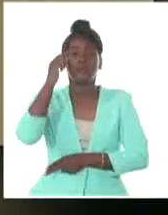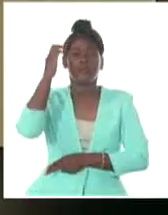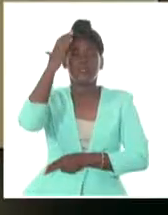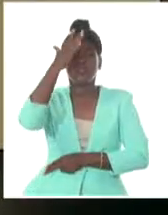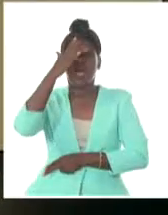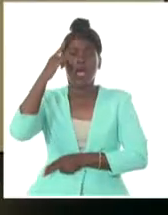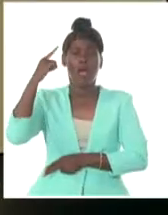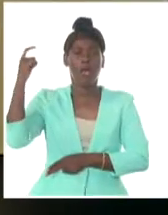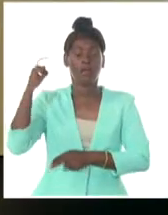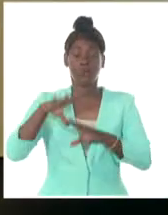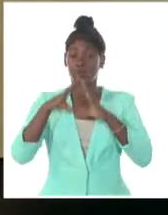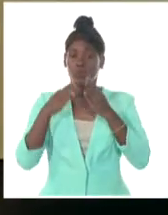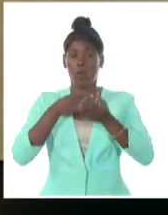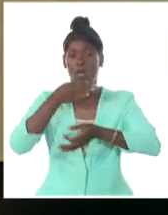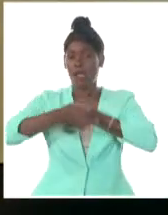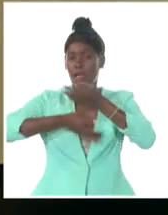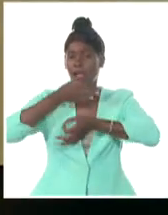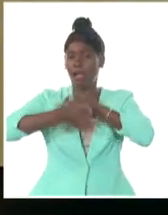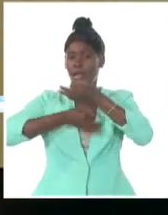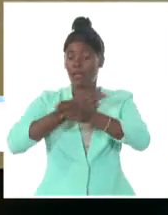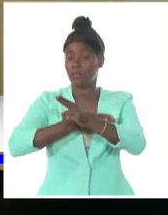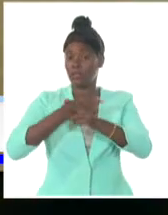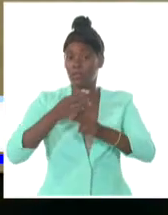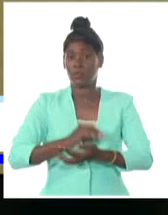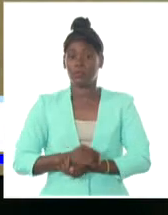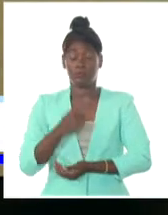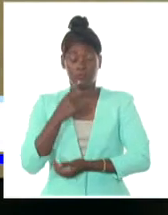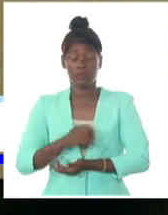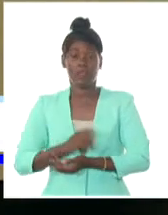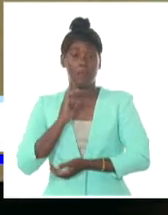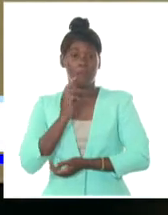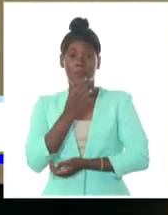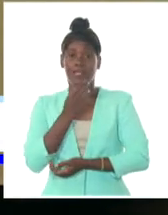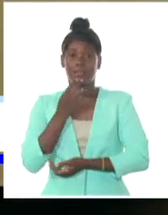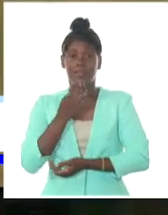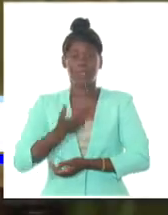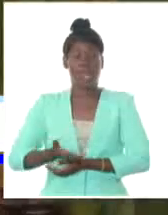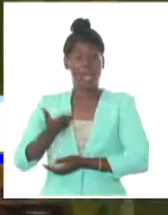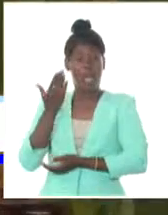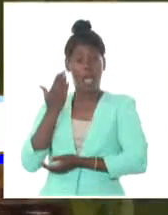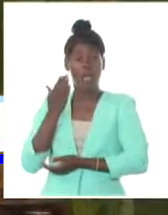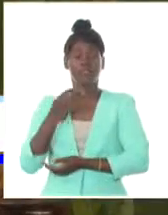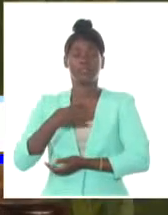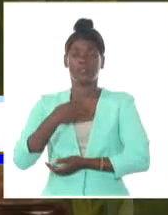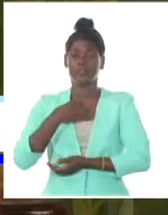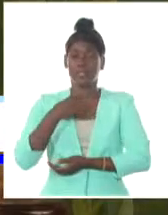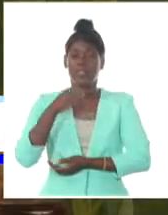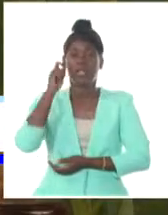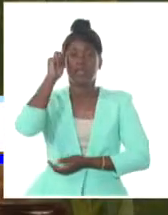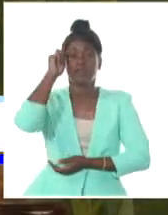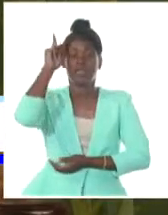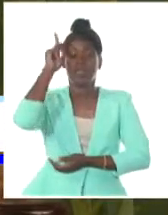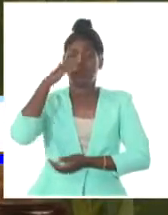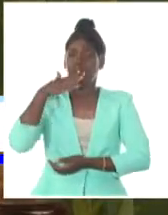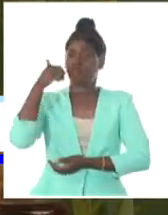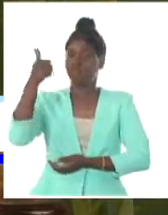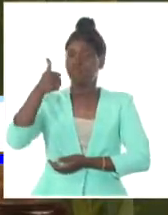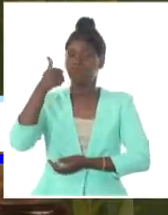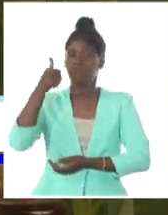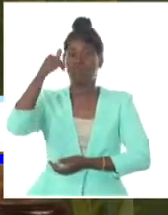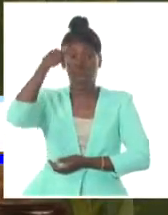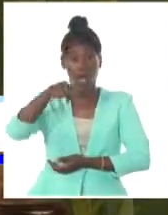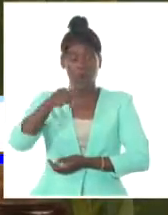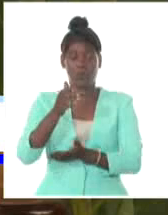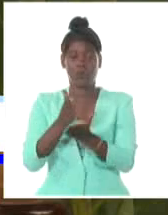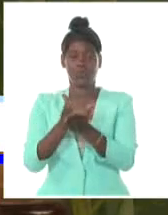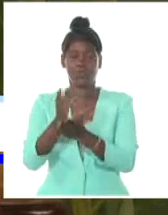cubanos. Martí nos iluminó ayer, lo hace hoy y lo hará por siempre. Con esa certeza, el doctor Luis Toledo